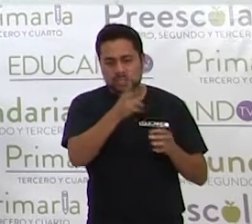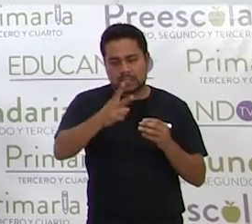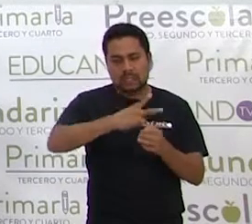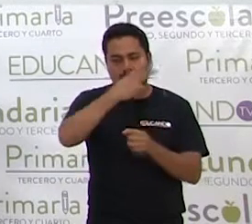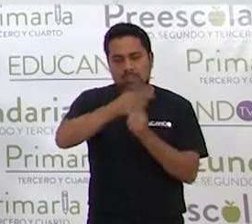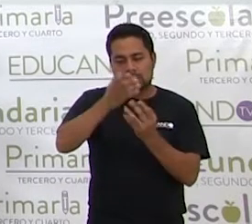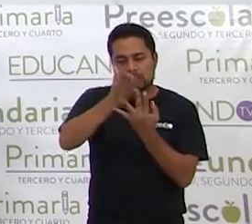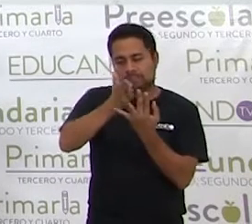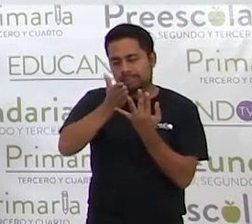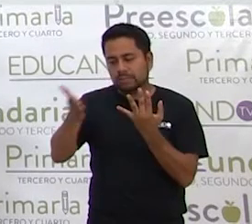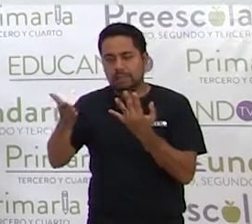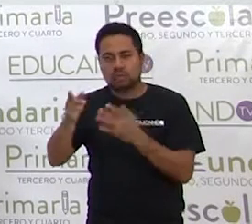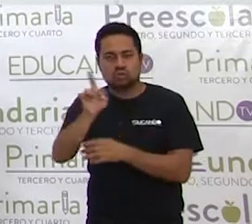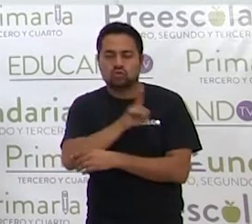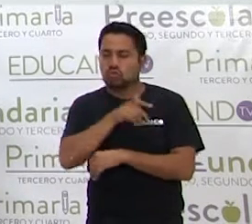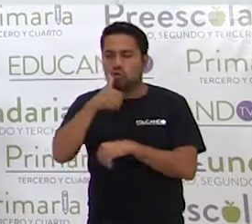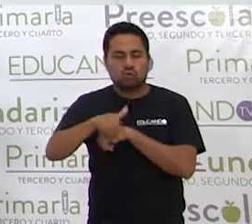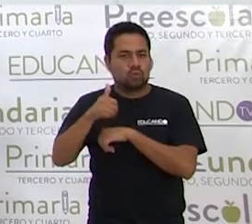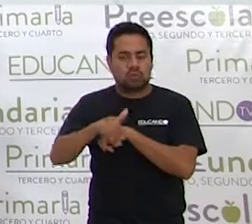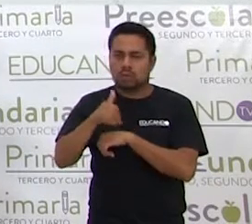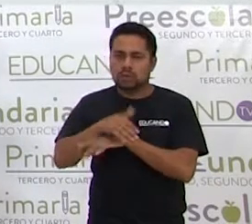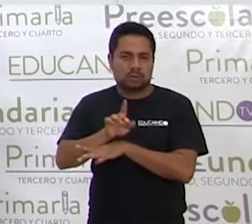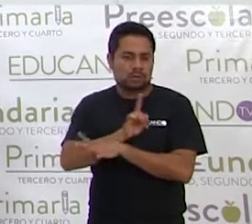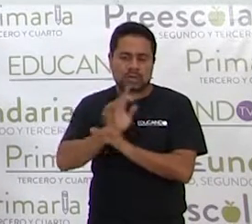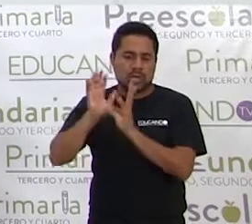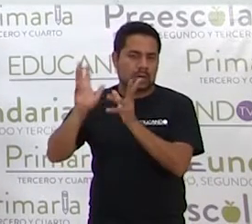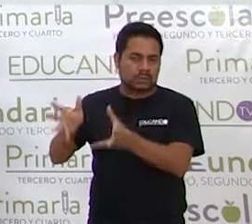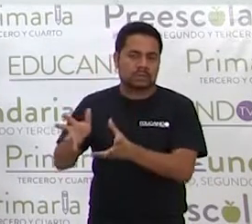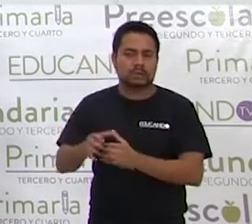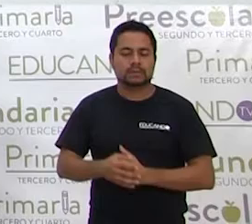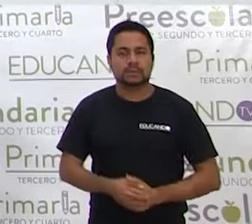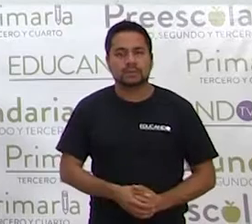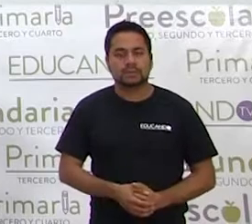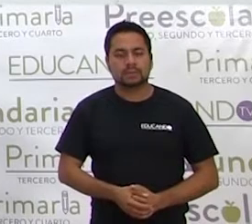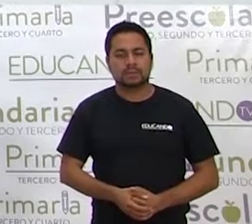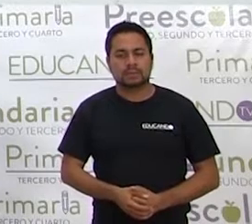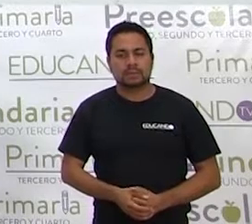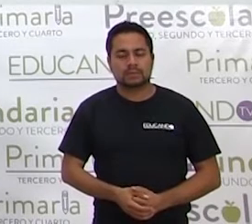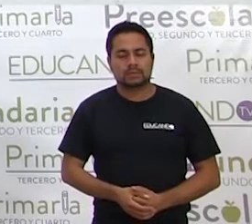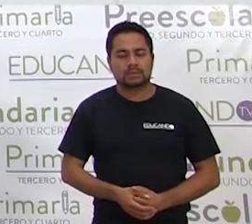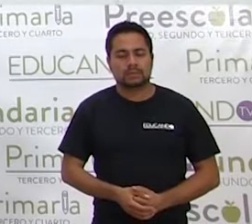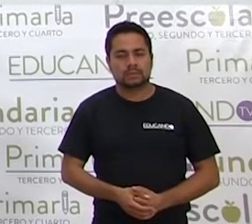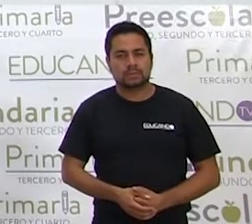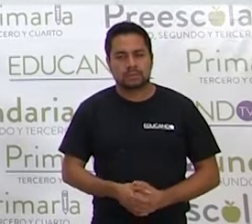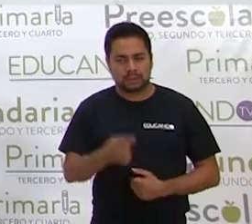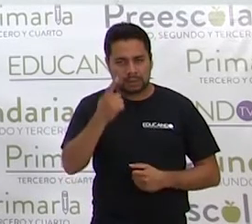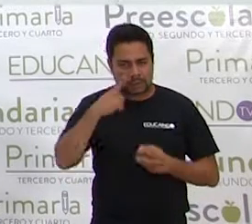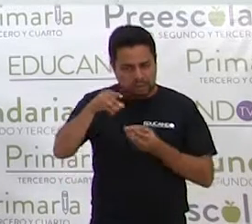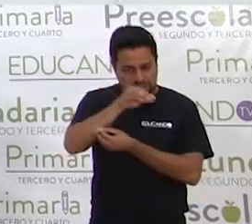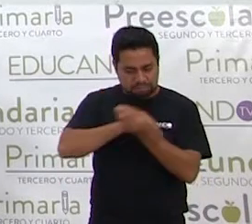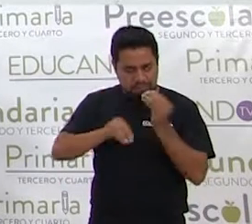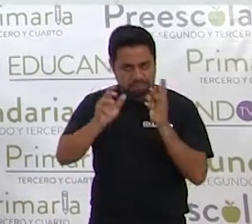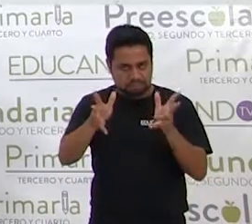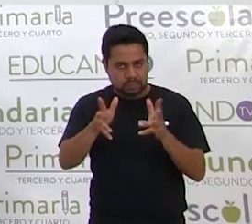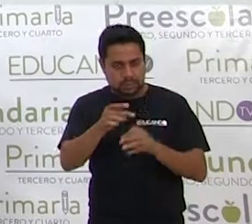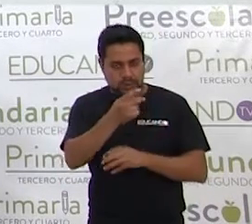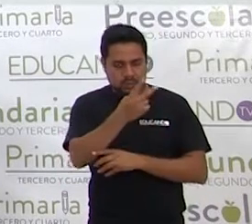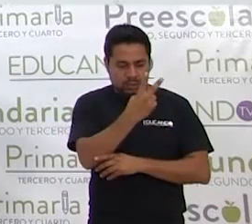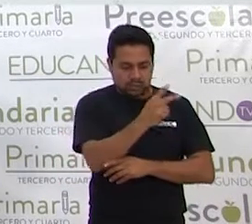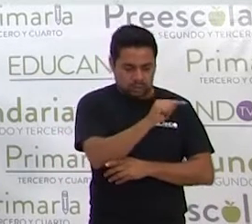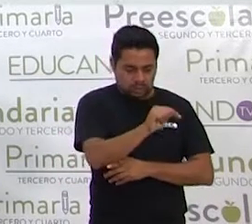segundo miembro los términos independientes los números que están solos y queda de la siguiente forma dos